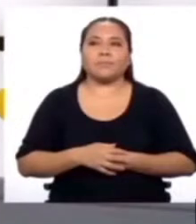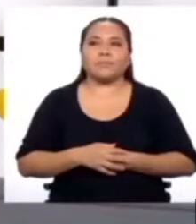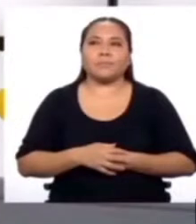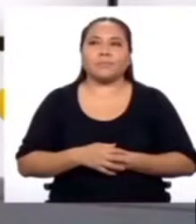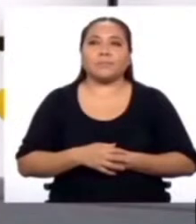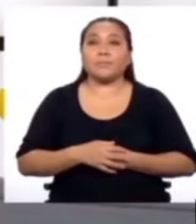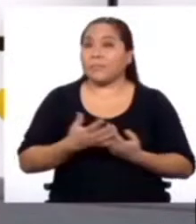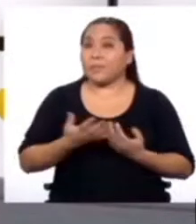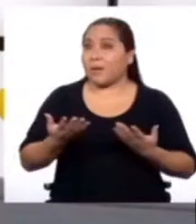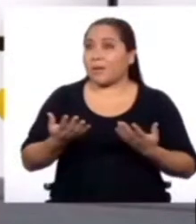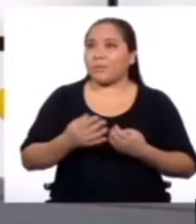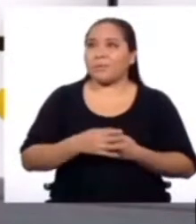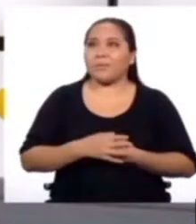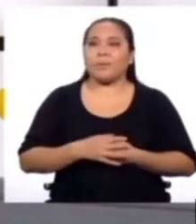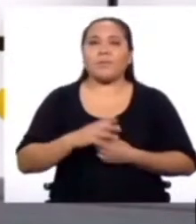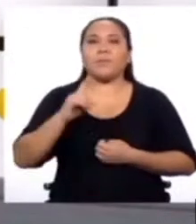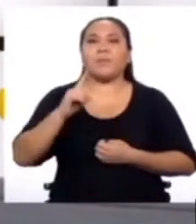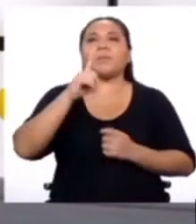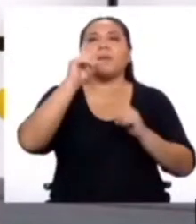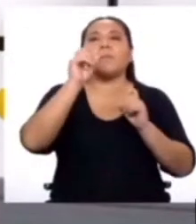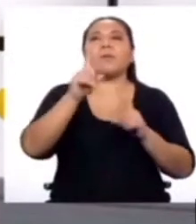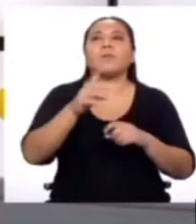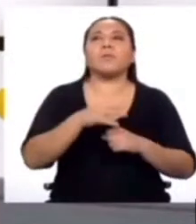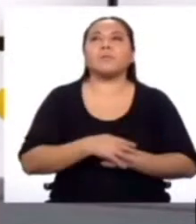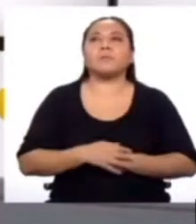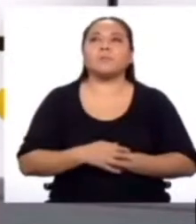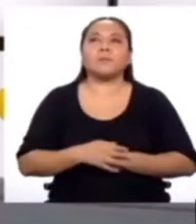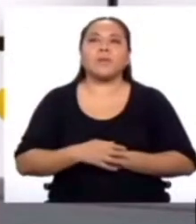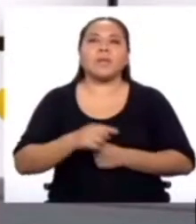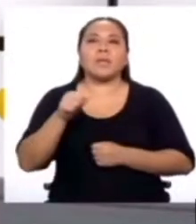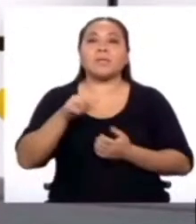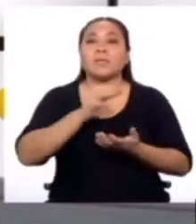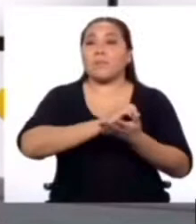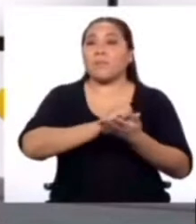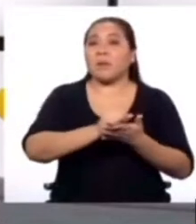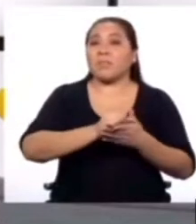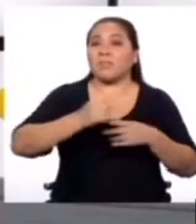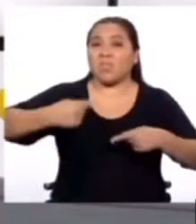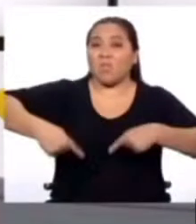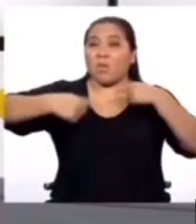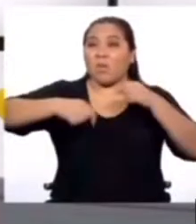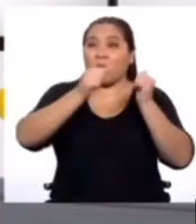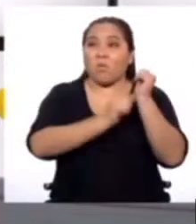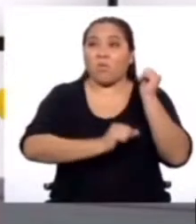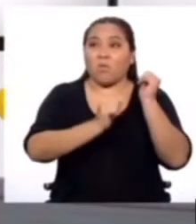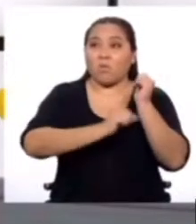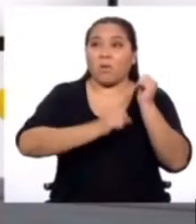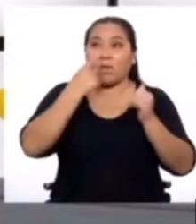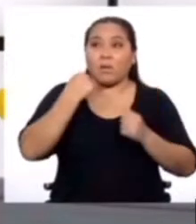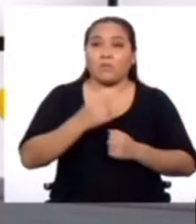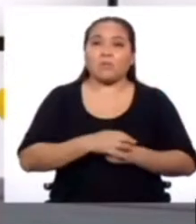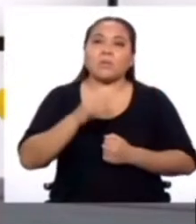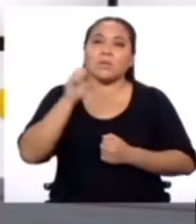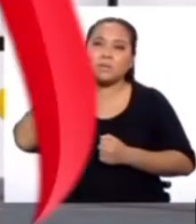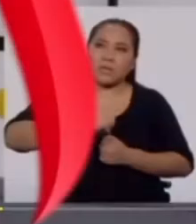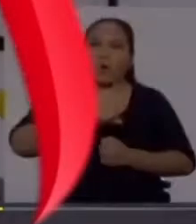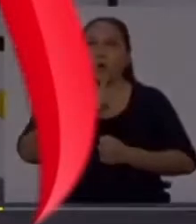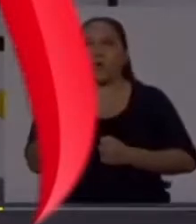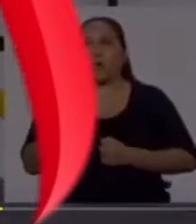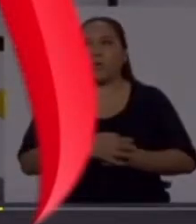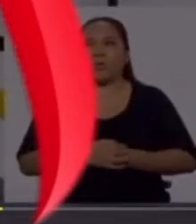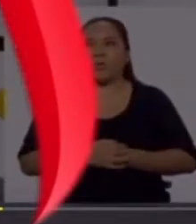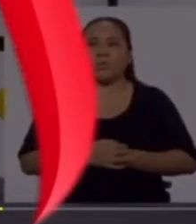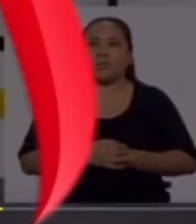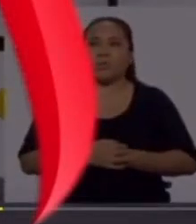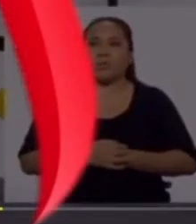Hola chicos, hoy les traigo un tip de cómo activar y desactivar los comentarios en tu celular. Mira, pasan a la parte superior y van a ver